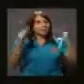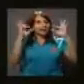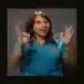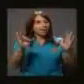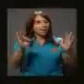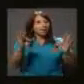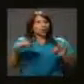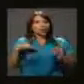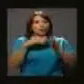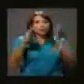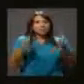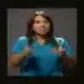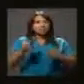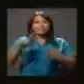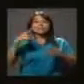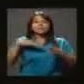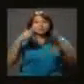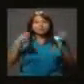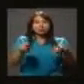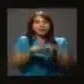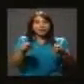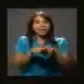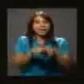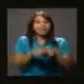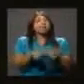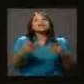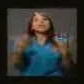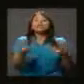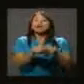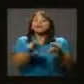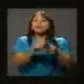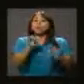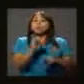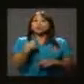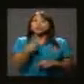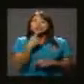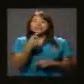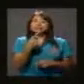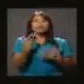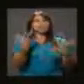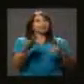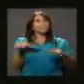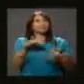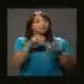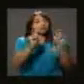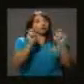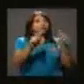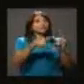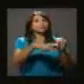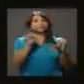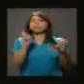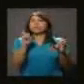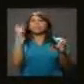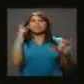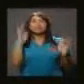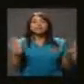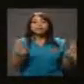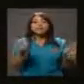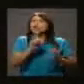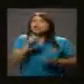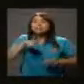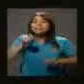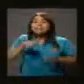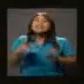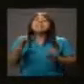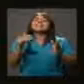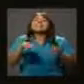sus viceministros también y como he dicho que vamos a despolitizar el Ministerio de Educación Pública para eso no se ocupa una reforma fiscal se ocupa voluntad política y carácter y determinación